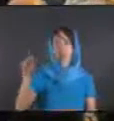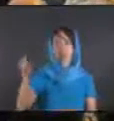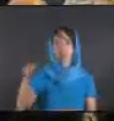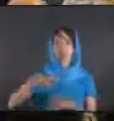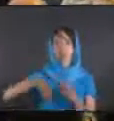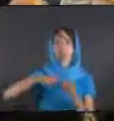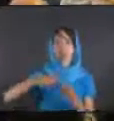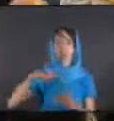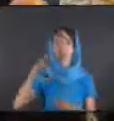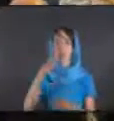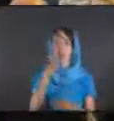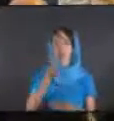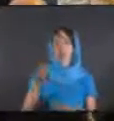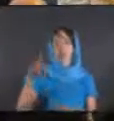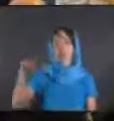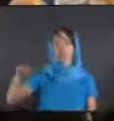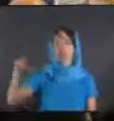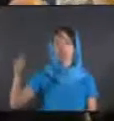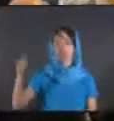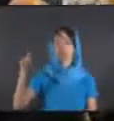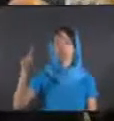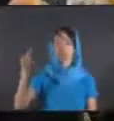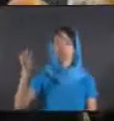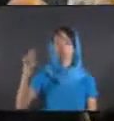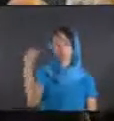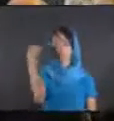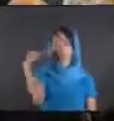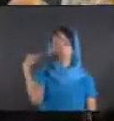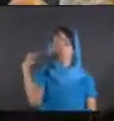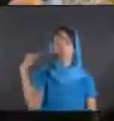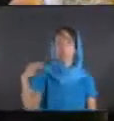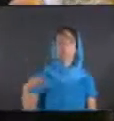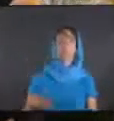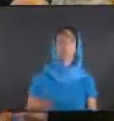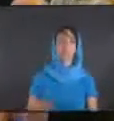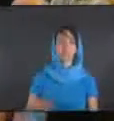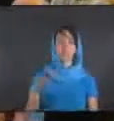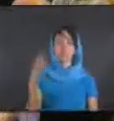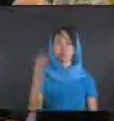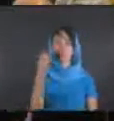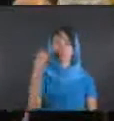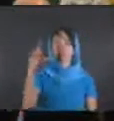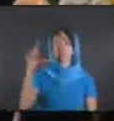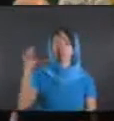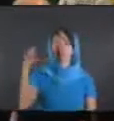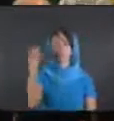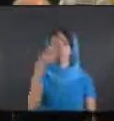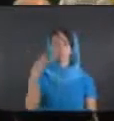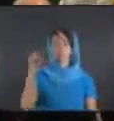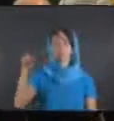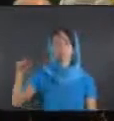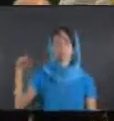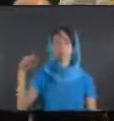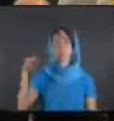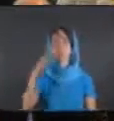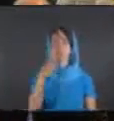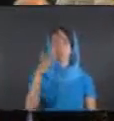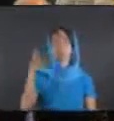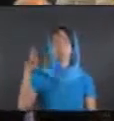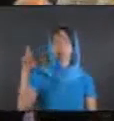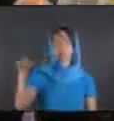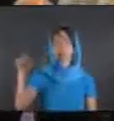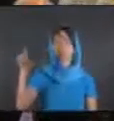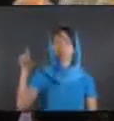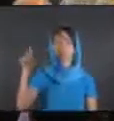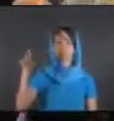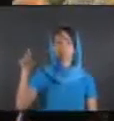pidiendo cobertura. Familia Rivas, la hermana Jacqueline González, la hermana Alejandra Barrios, también la hermana Ariana